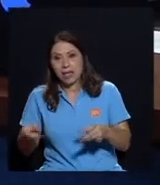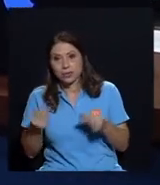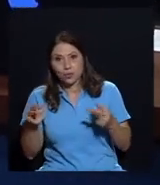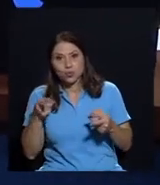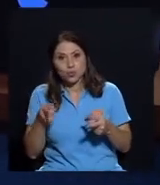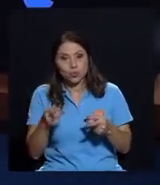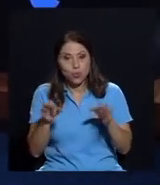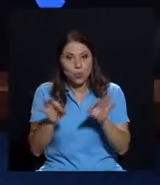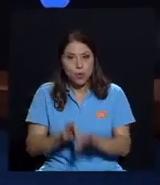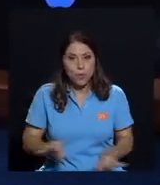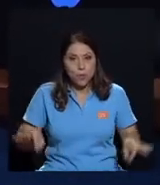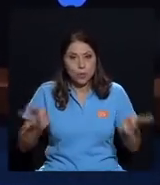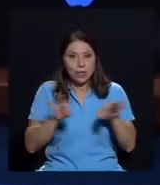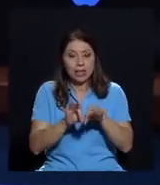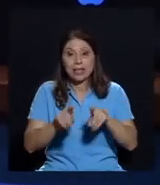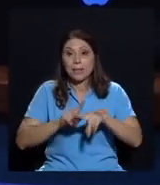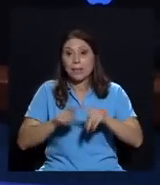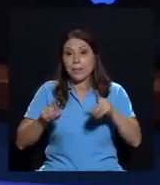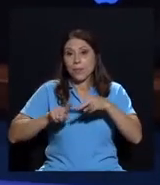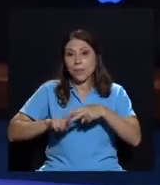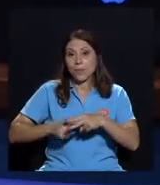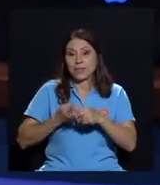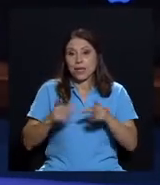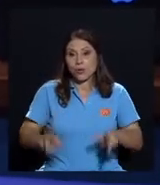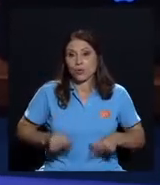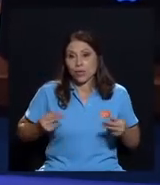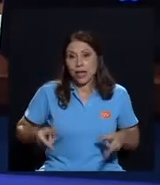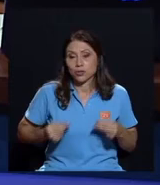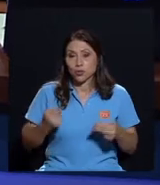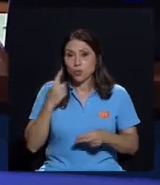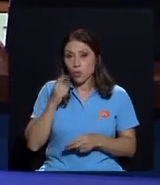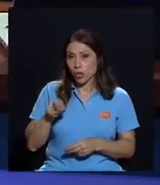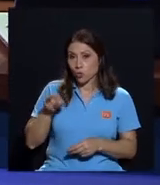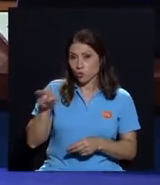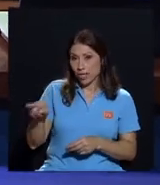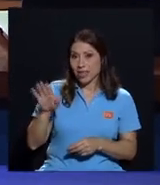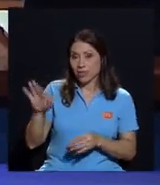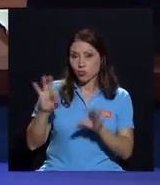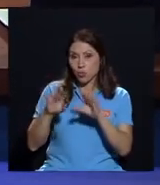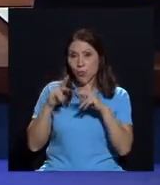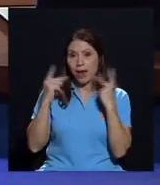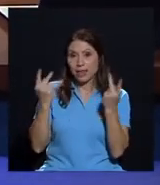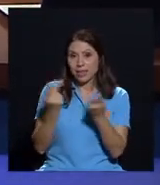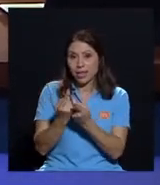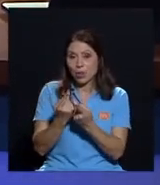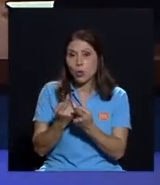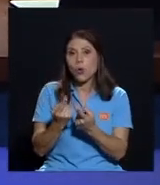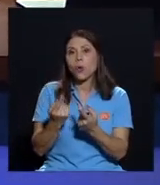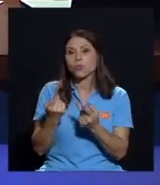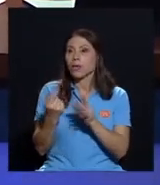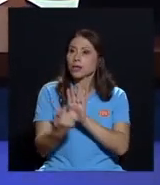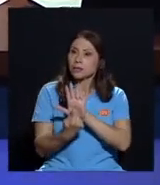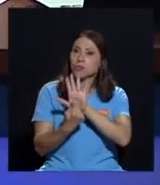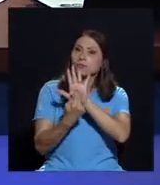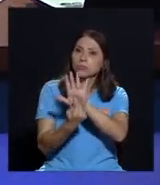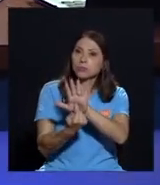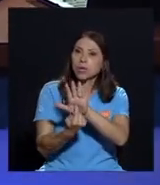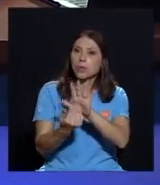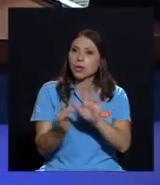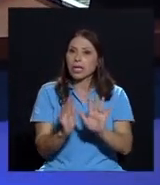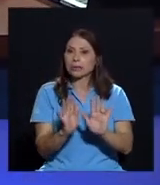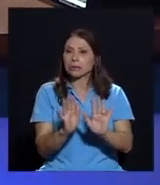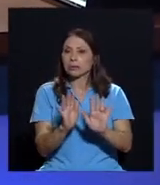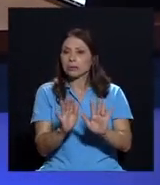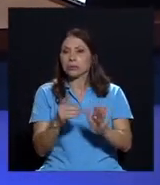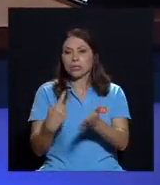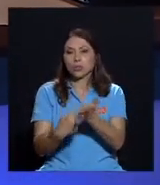pero voy a empezar por lavar los gastos porque usted y su partido han sido señalados por estar muy renuentes a discutir sobre el tema